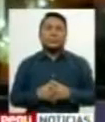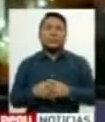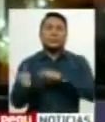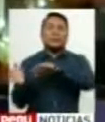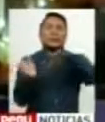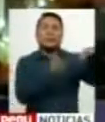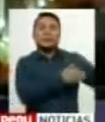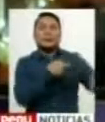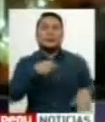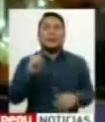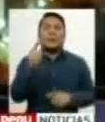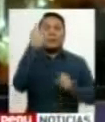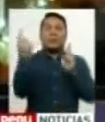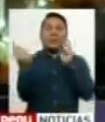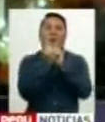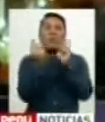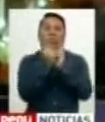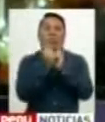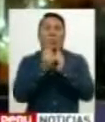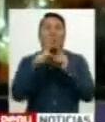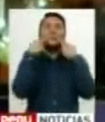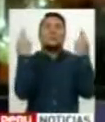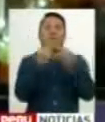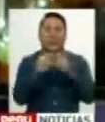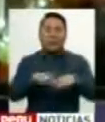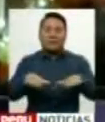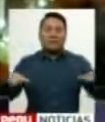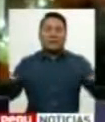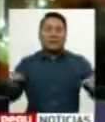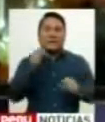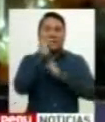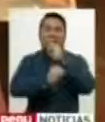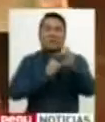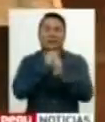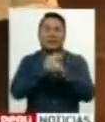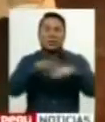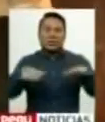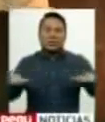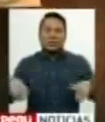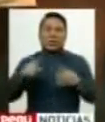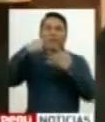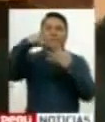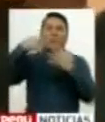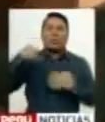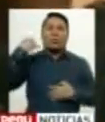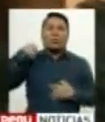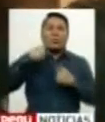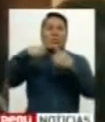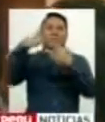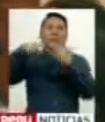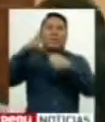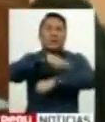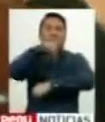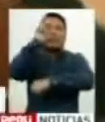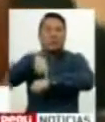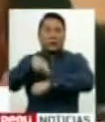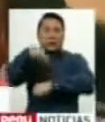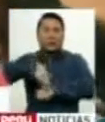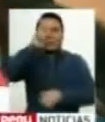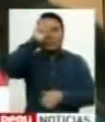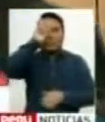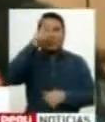Bien, y el primer encuentro internacional de infancia fue inaugurado en Lima con la participación de niños, niñas y adolescentes de diversas regiones